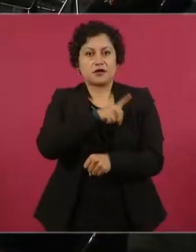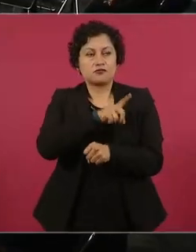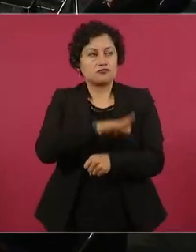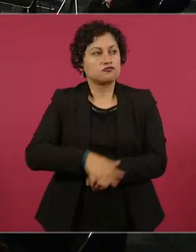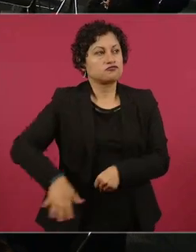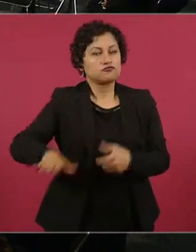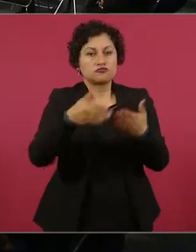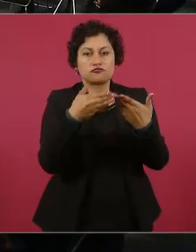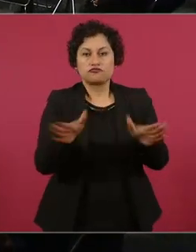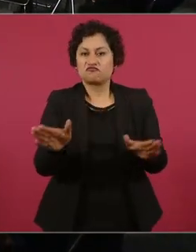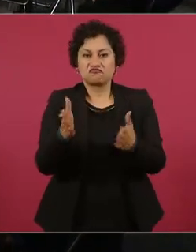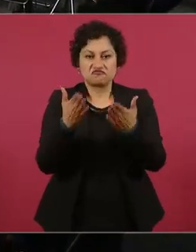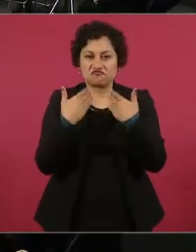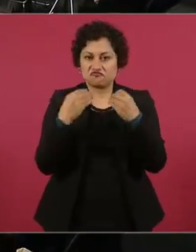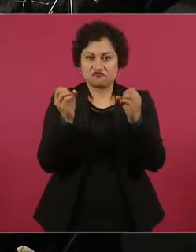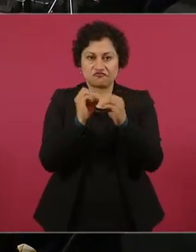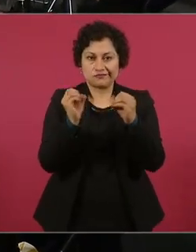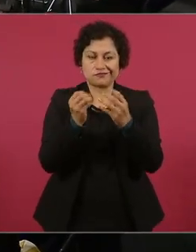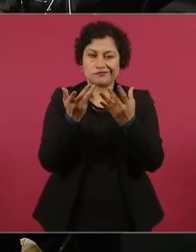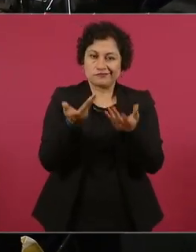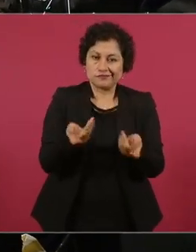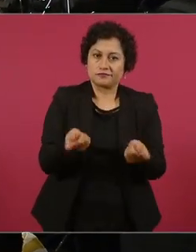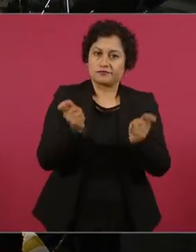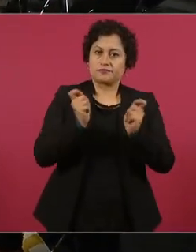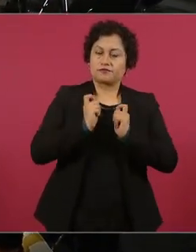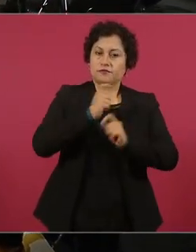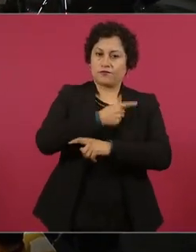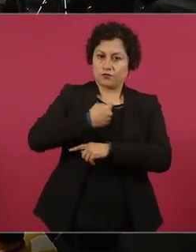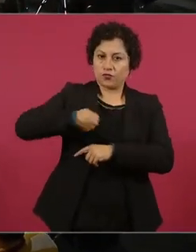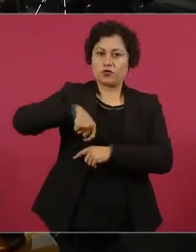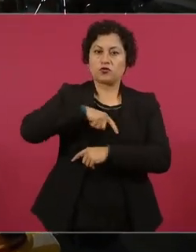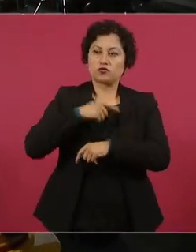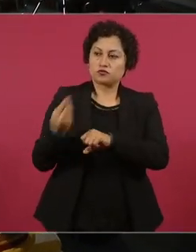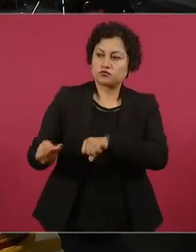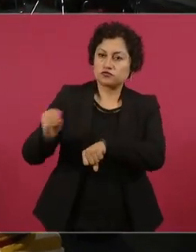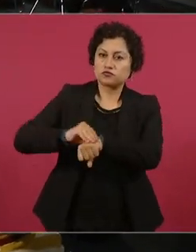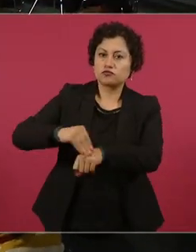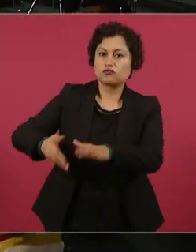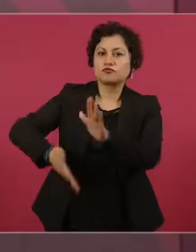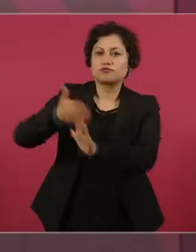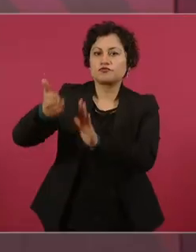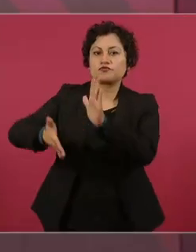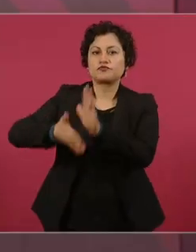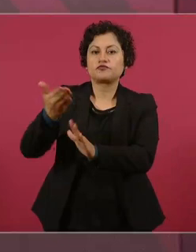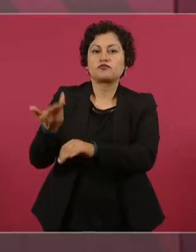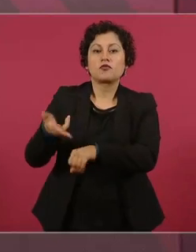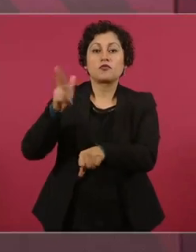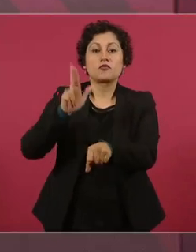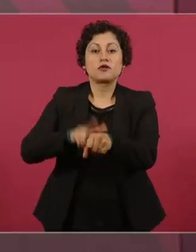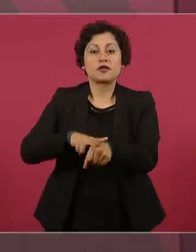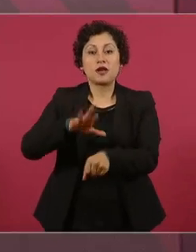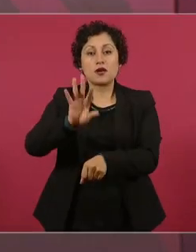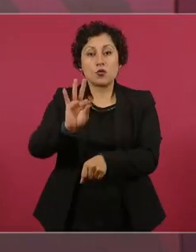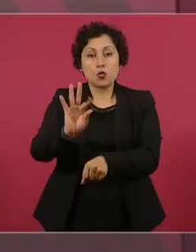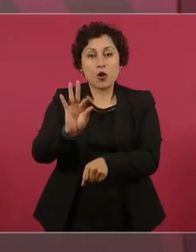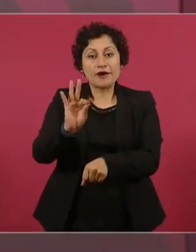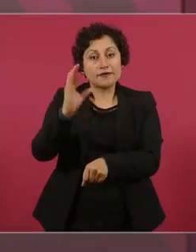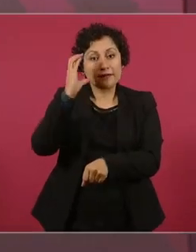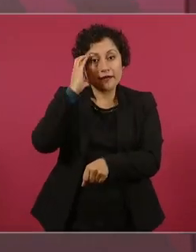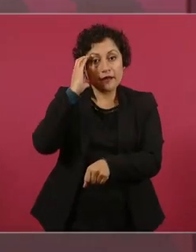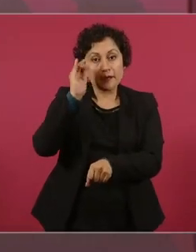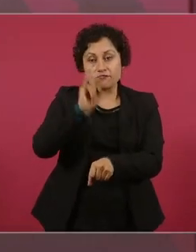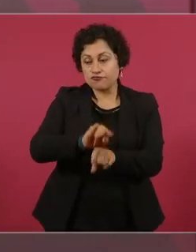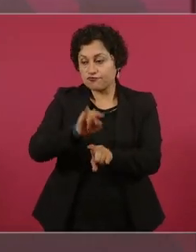Tocó construir unidades médicas rurales, un hospital de 40 camas para segundo nivel,